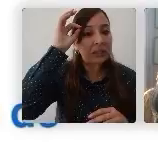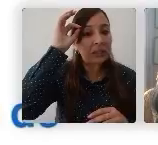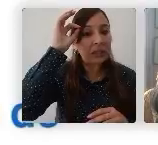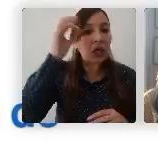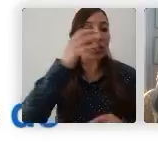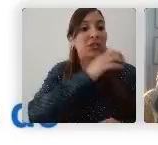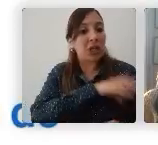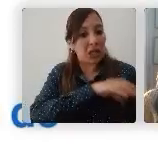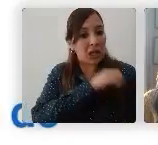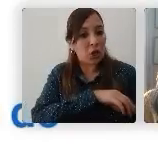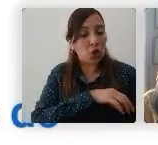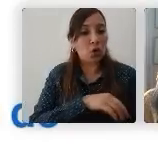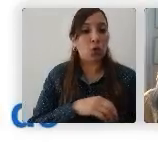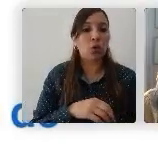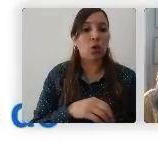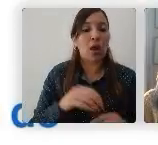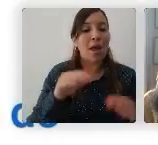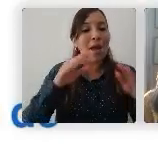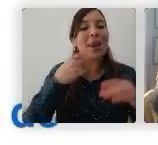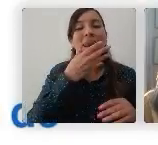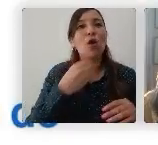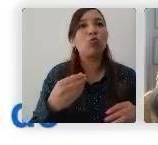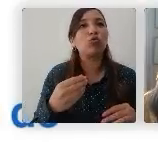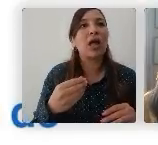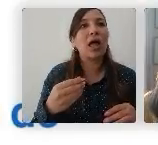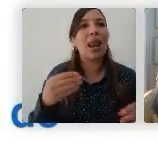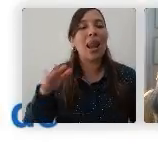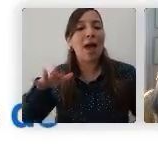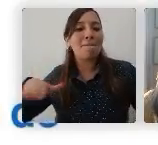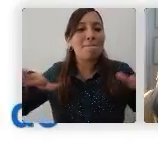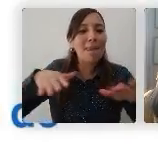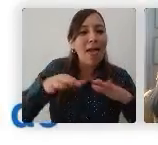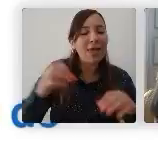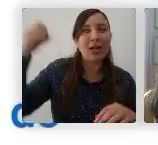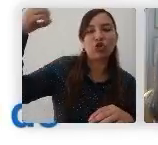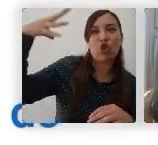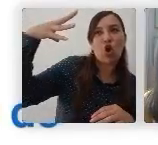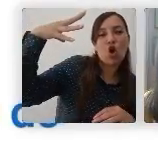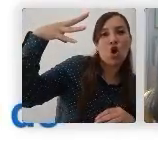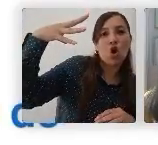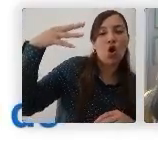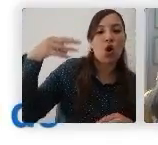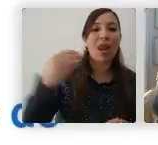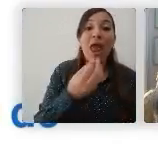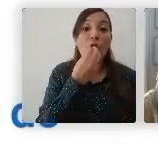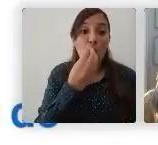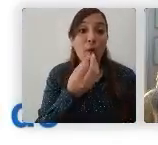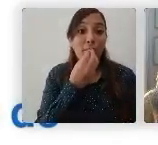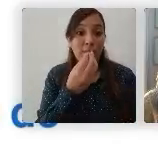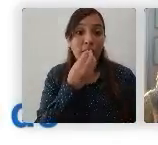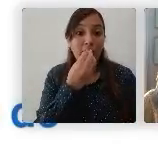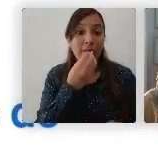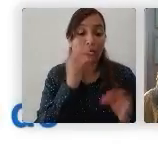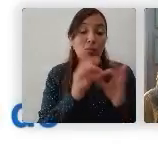también se menciona el sol y playa que está muy asociado a estos espacios abiertos el turismo gastronómico que también es una